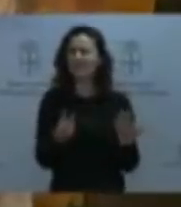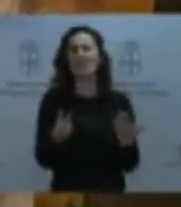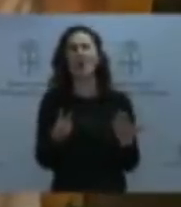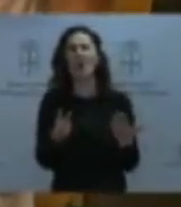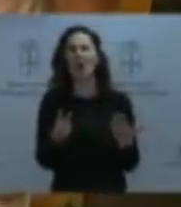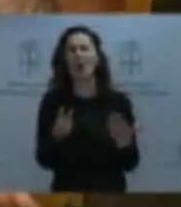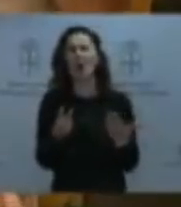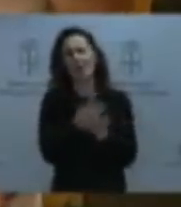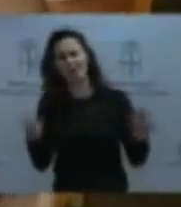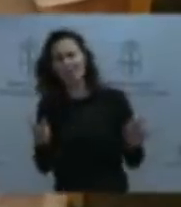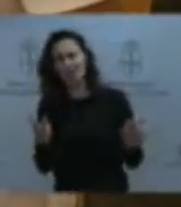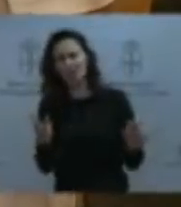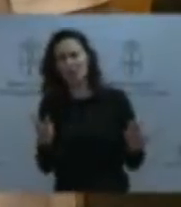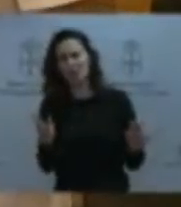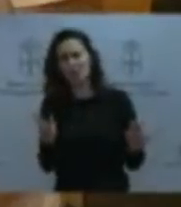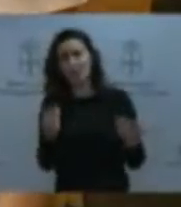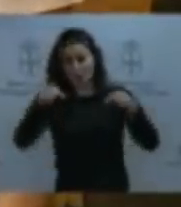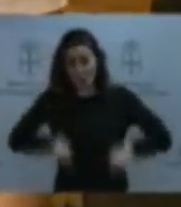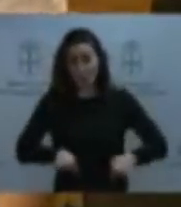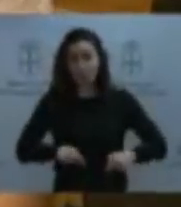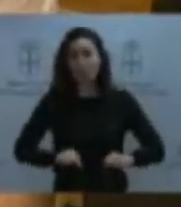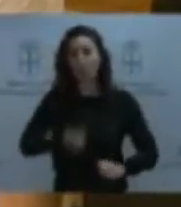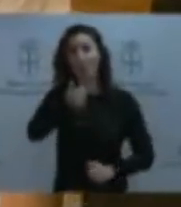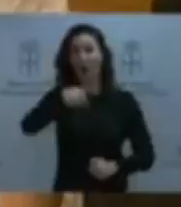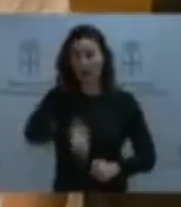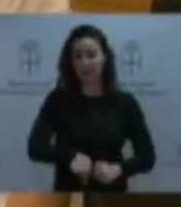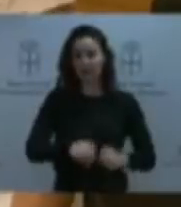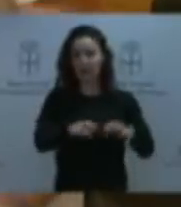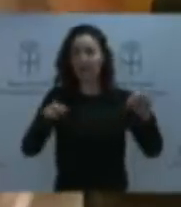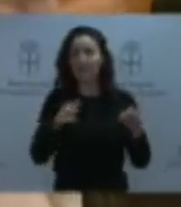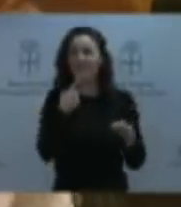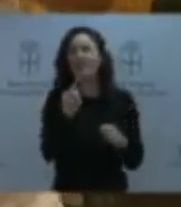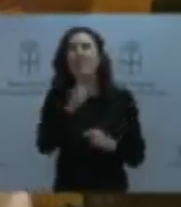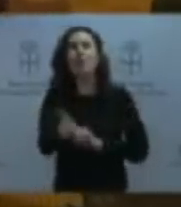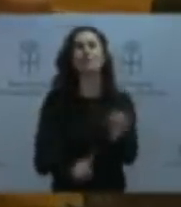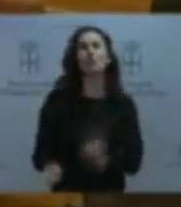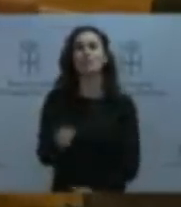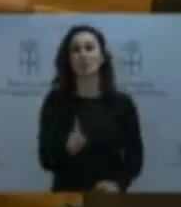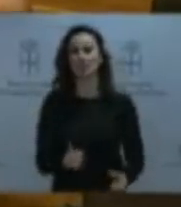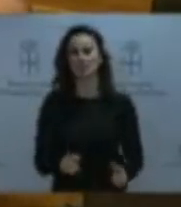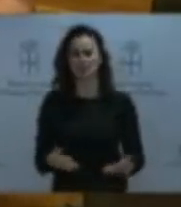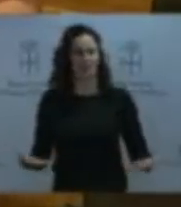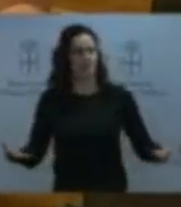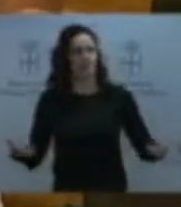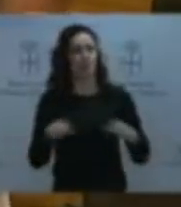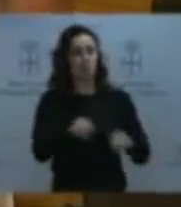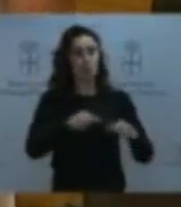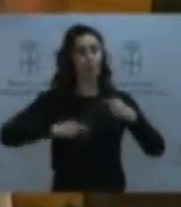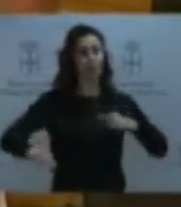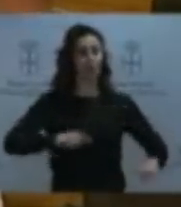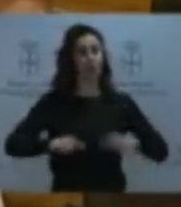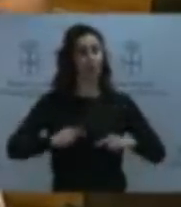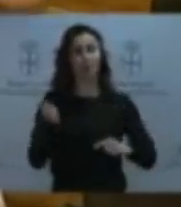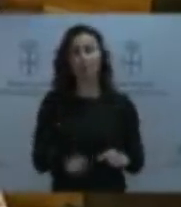públicamente en la Cámara, y ahora lo niega. Pero oye que además también el subdirector de profesionales, Juan José Alonso